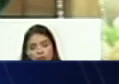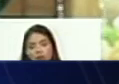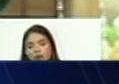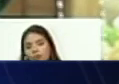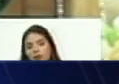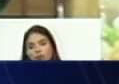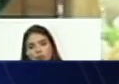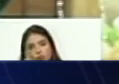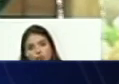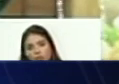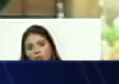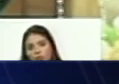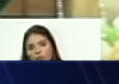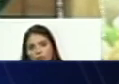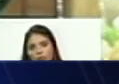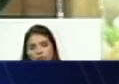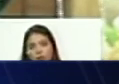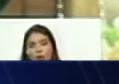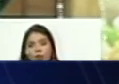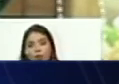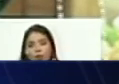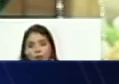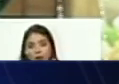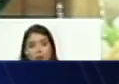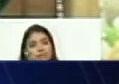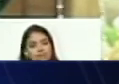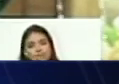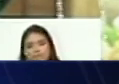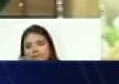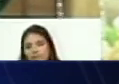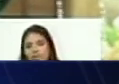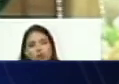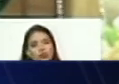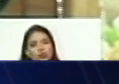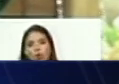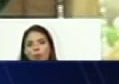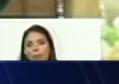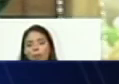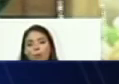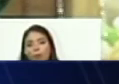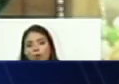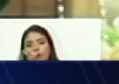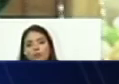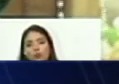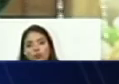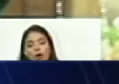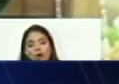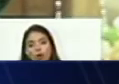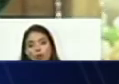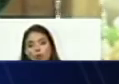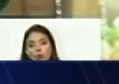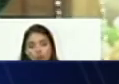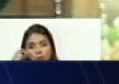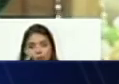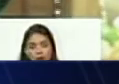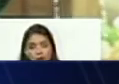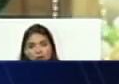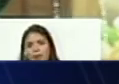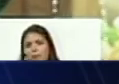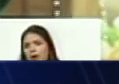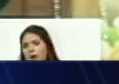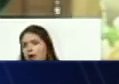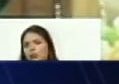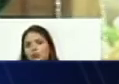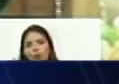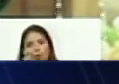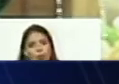nuestro pueblo. 4. Convocar todas las fuerzas políticas y sociales de la Revolución Bolivariana y a todo